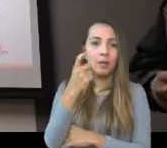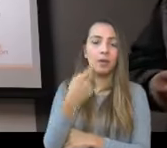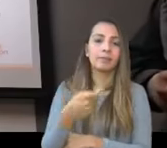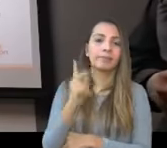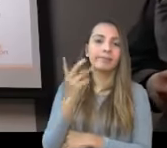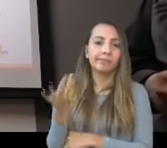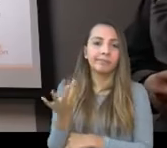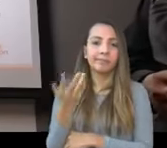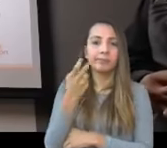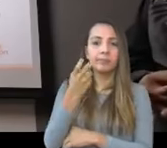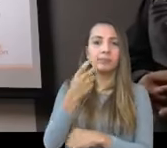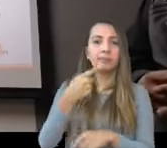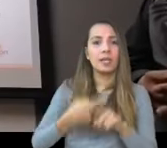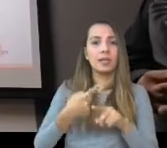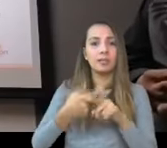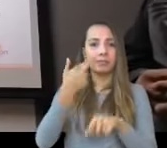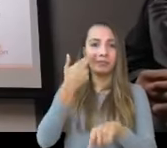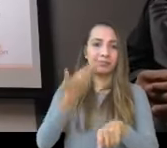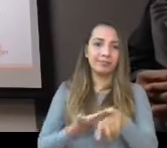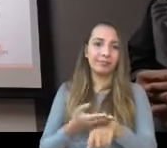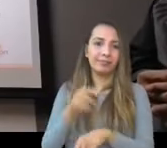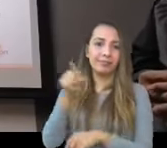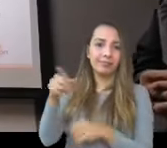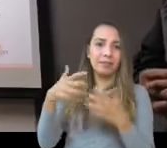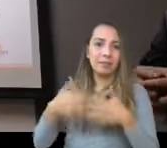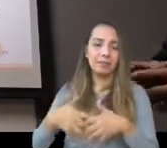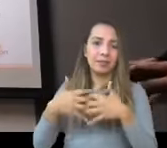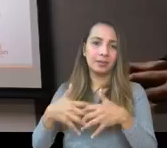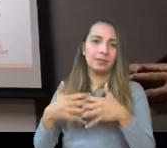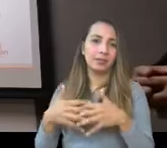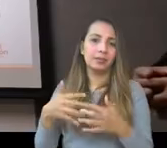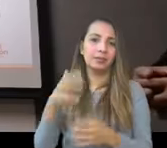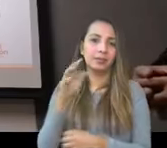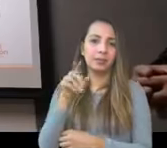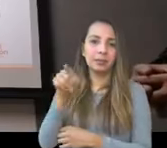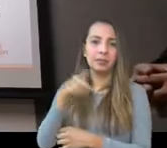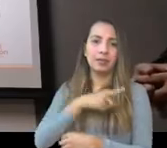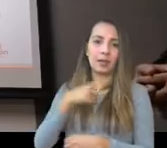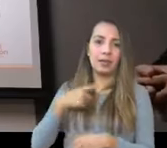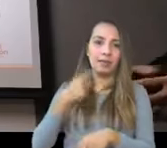es sabido que está a cargo la operación del suministro en el área.